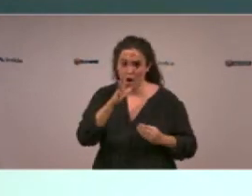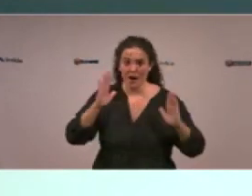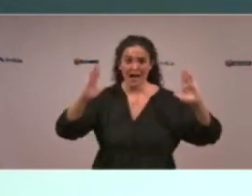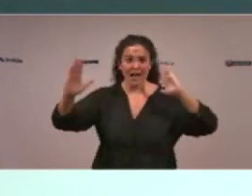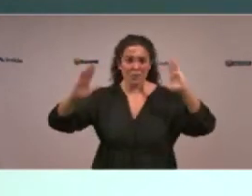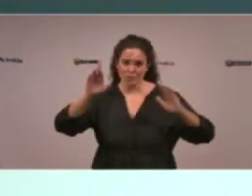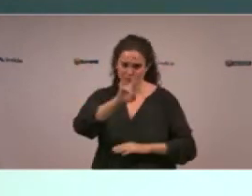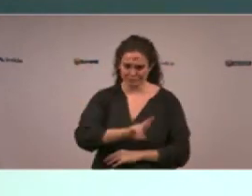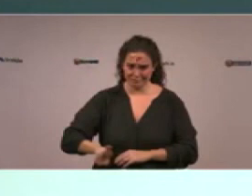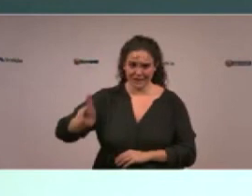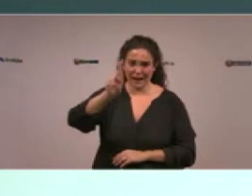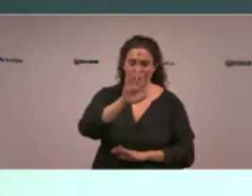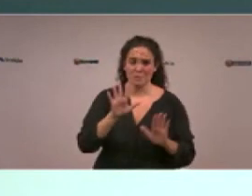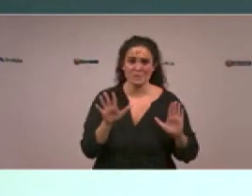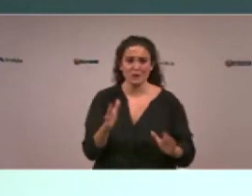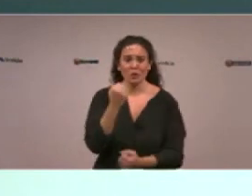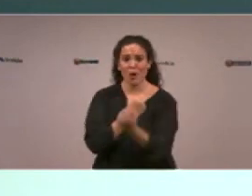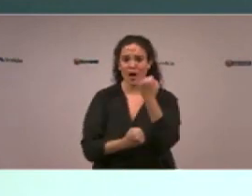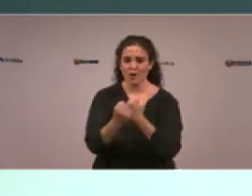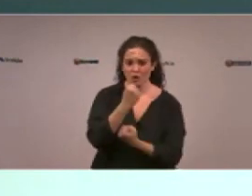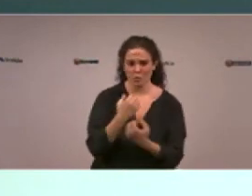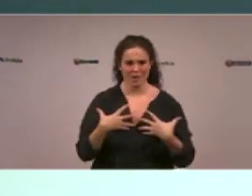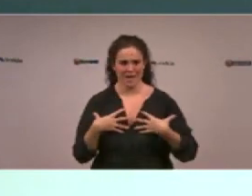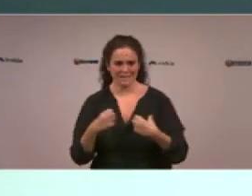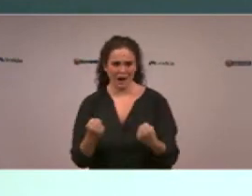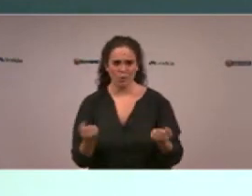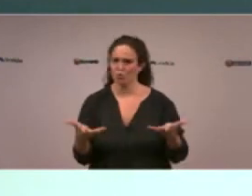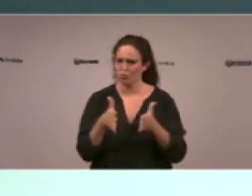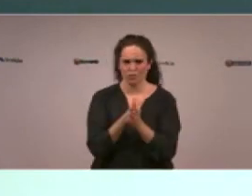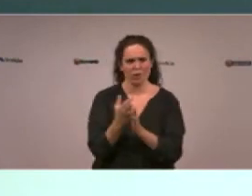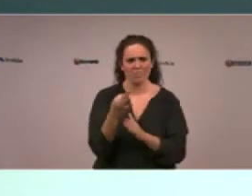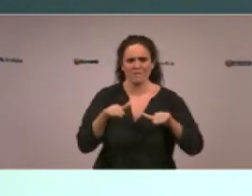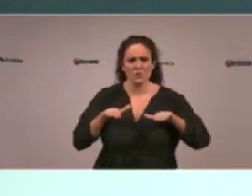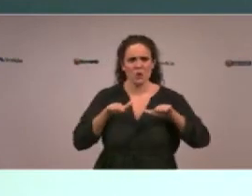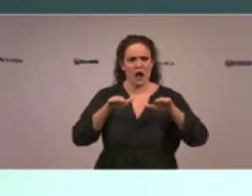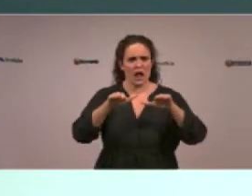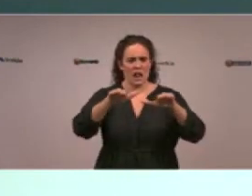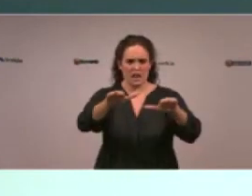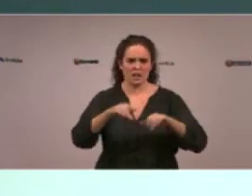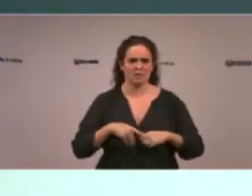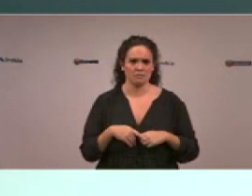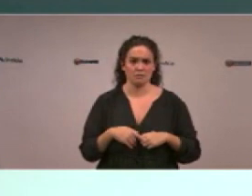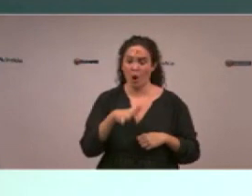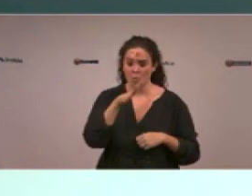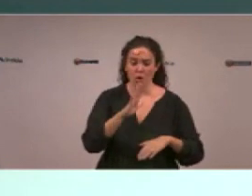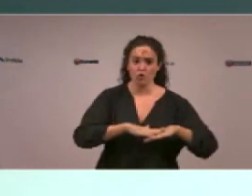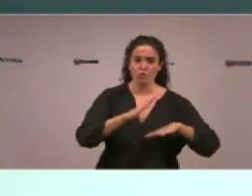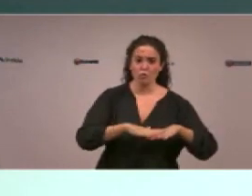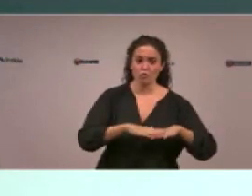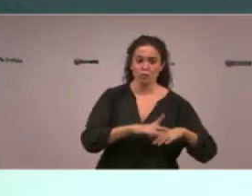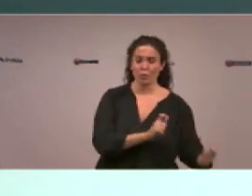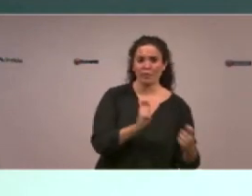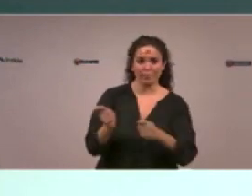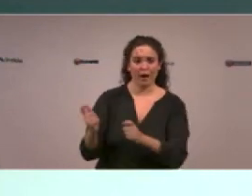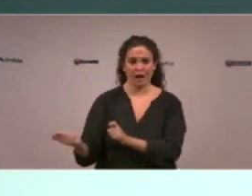quiero insistir, la economía y la salud deben estar trabajando de forma conjunta, una alimenta a la otra, y que en una situación